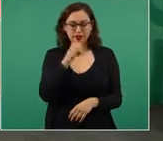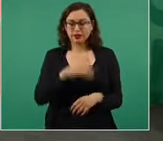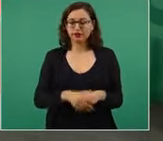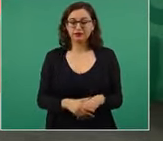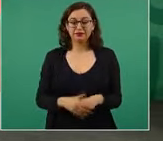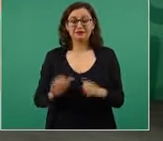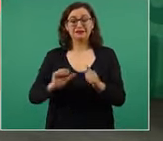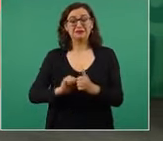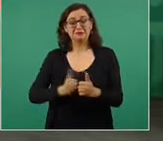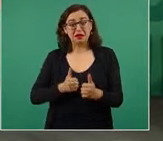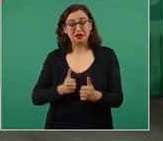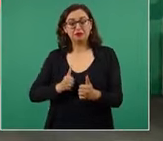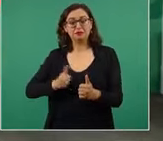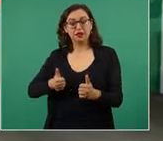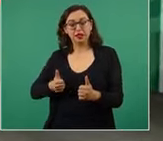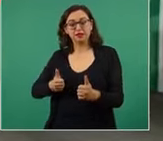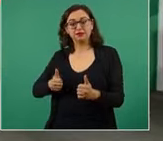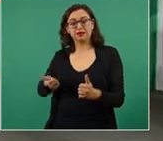atrasos.